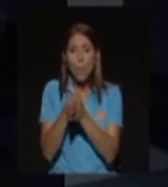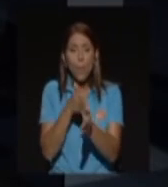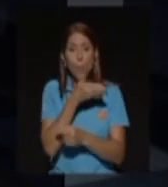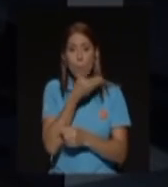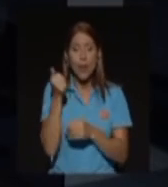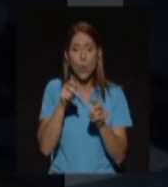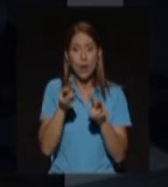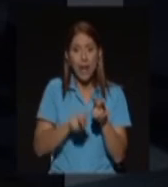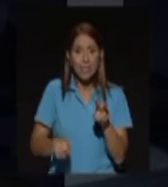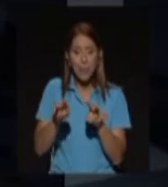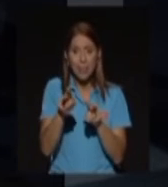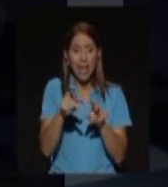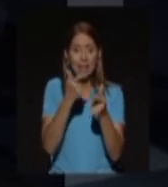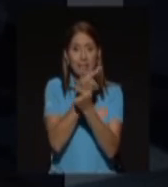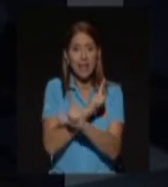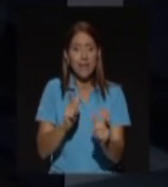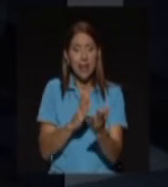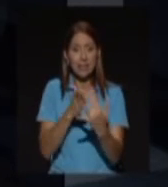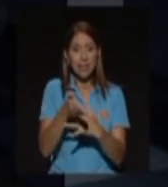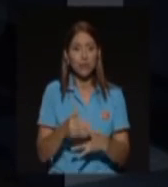las ventajas de libre acceso.